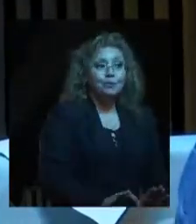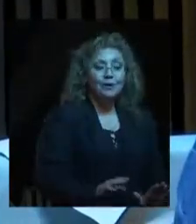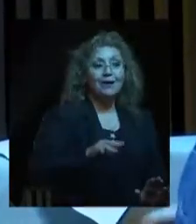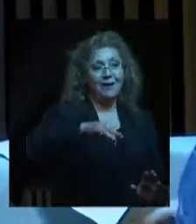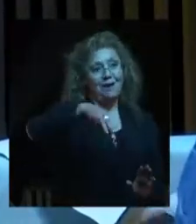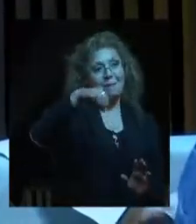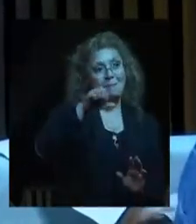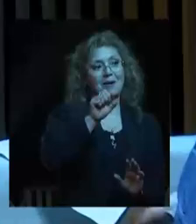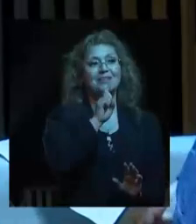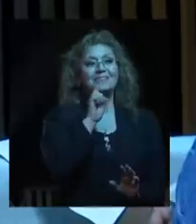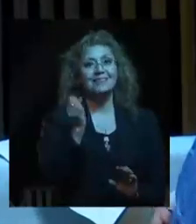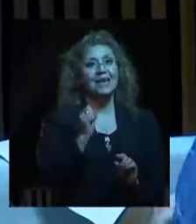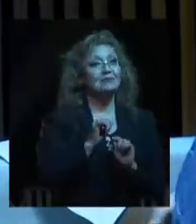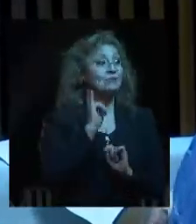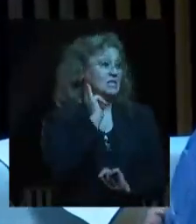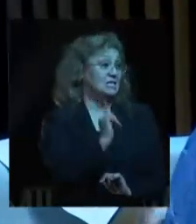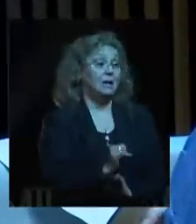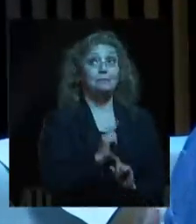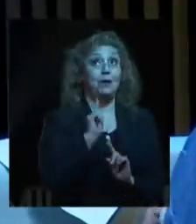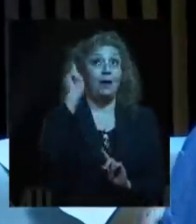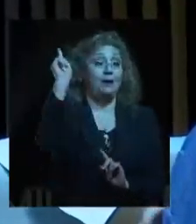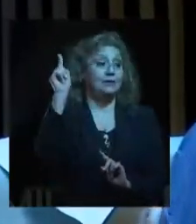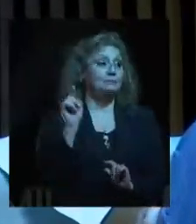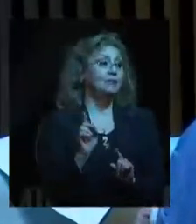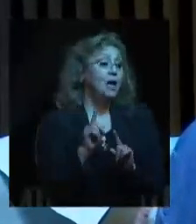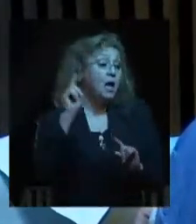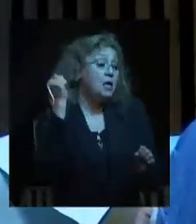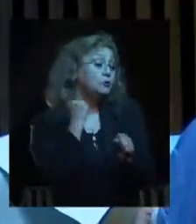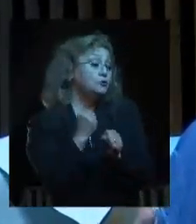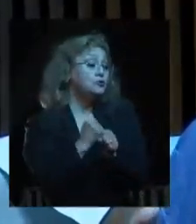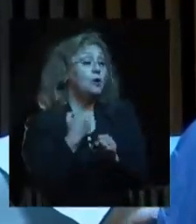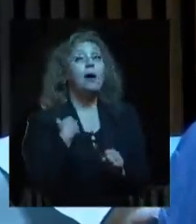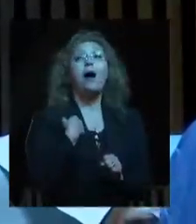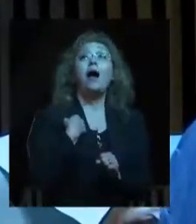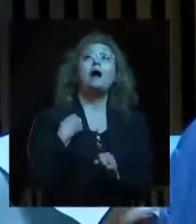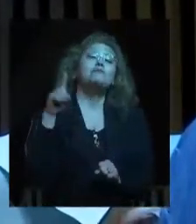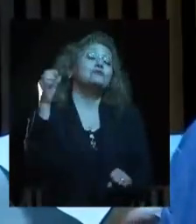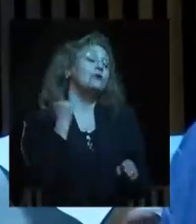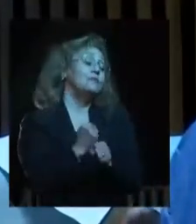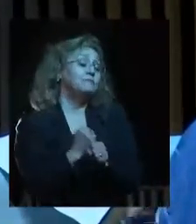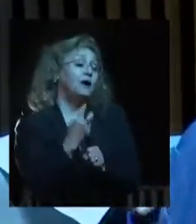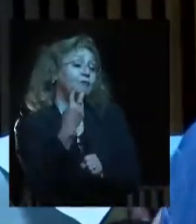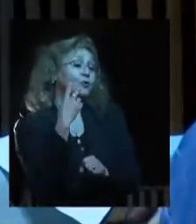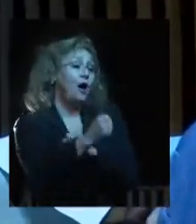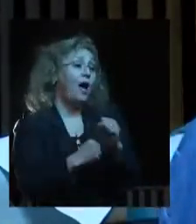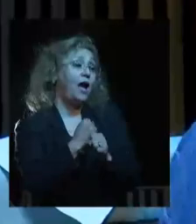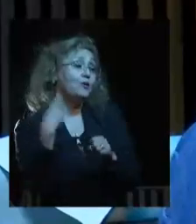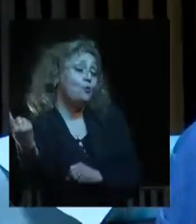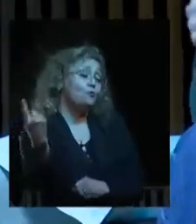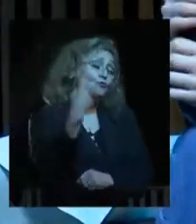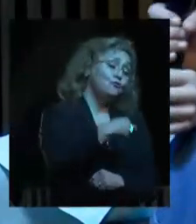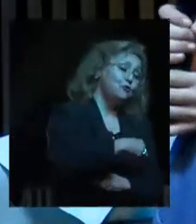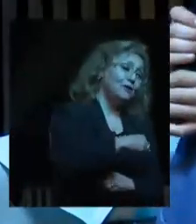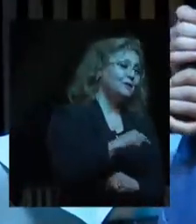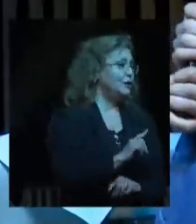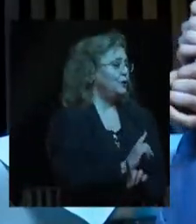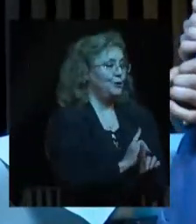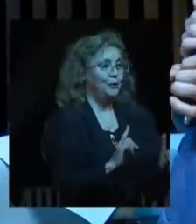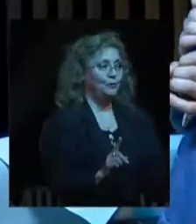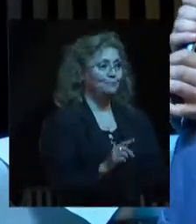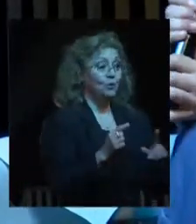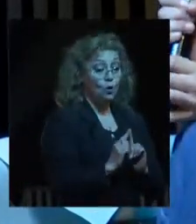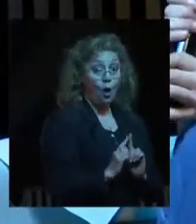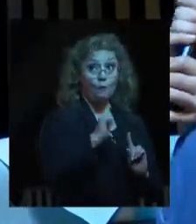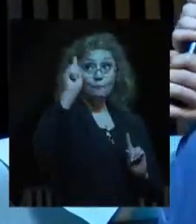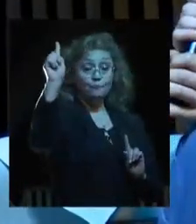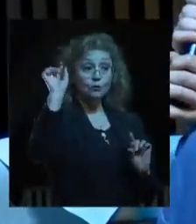Marte para siempre. No es cuestión, mira, me conseguí una pega en Marte, me voy a trabajar allá por 2 años y después vuelvo. No, si uno se va a Marte, uno